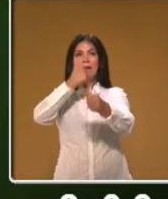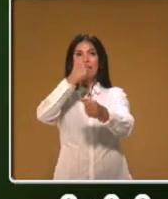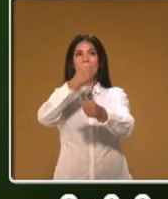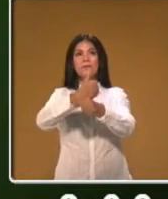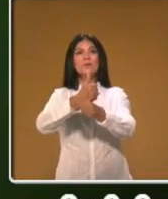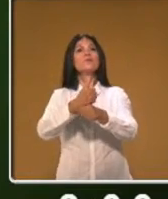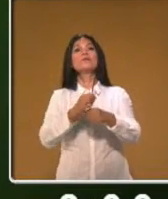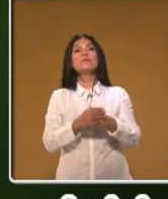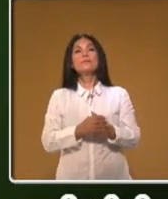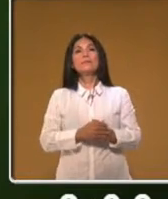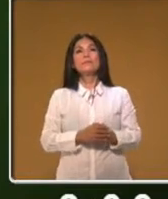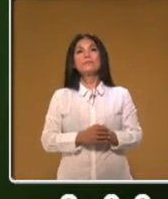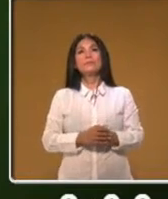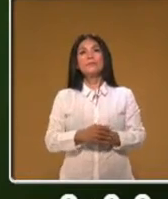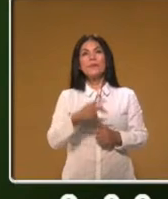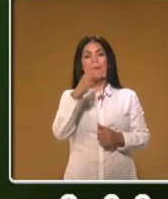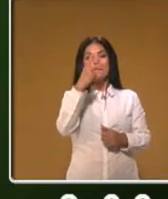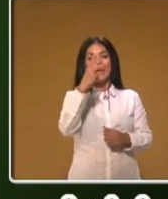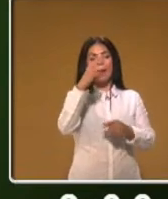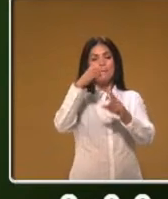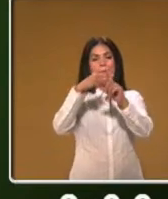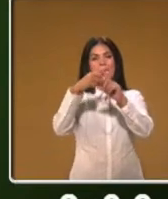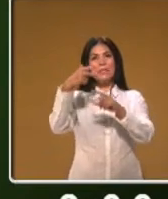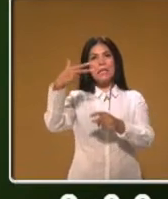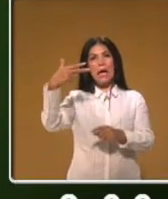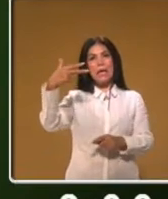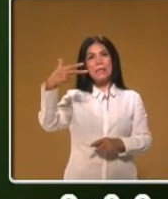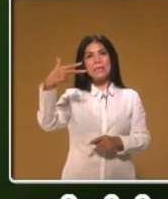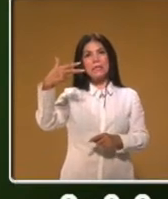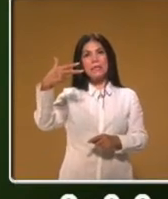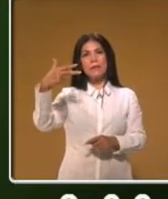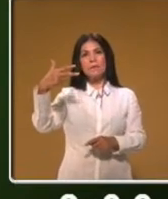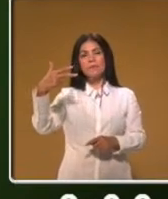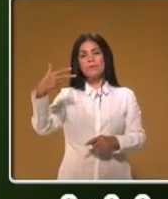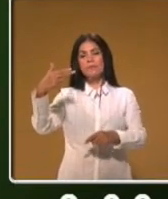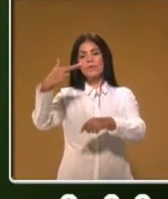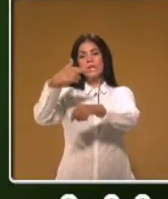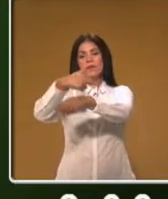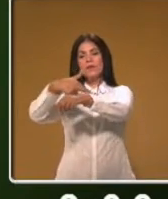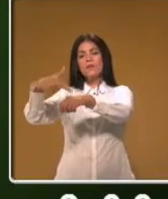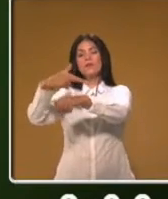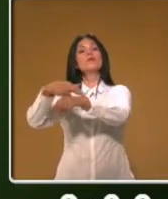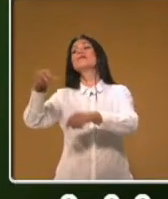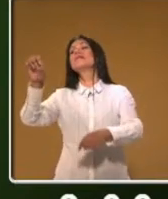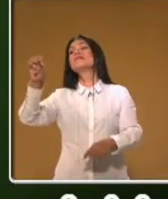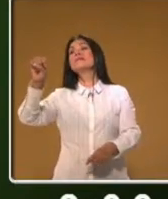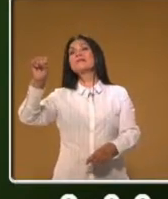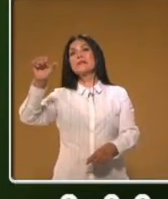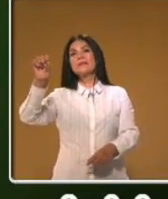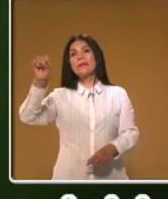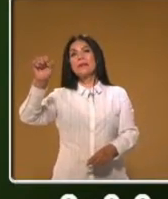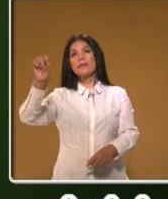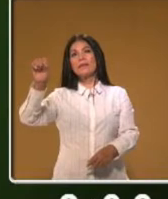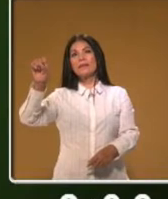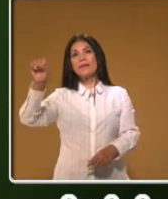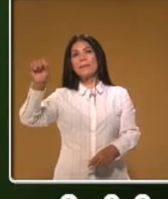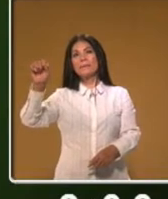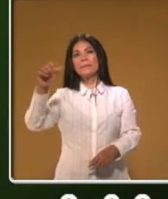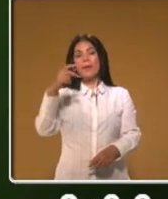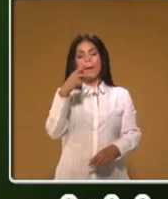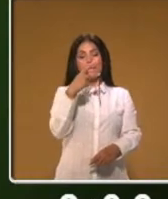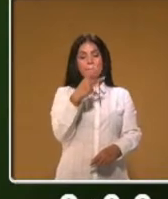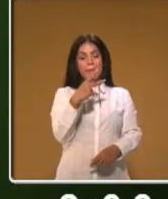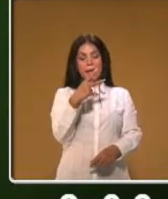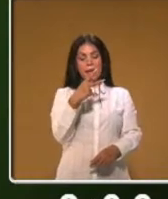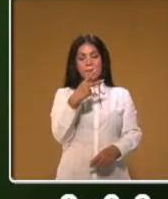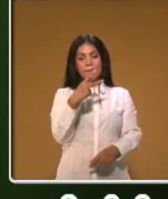debajo de la H y el dato numérico debajo del dato numérico. Aquí vas a decir, pues es que sí están iguales, pero el signo